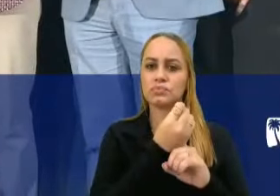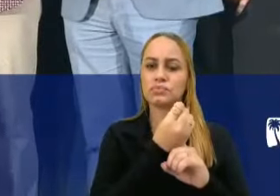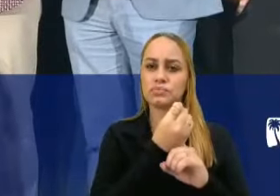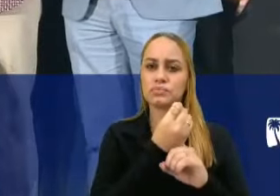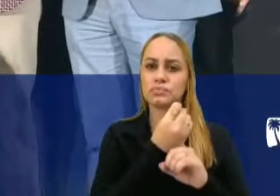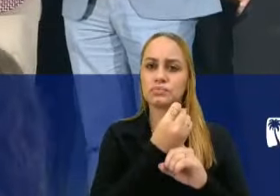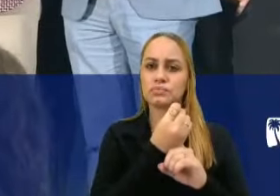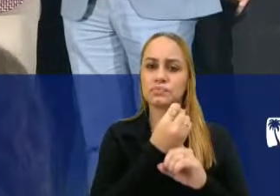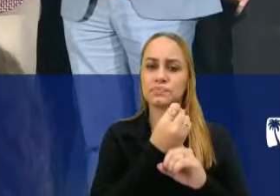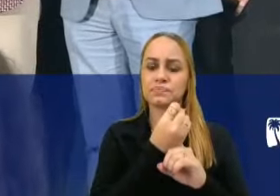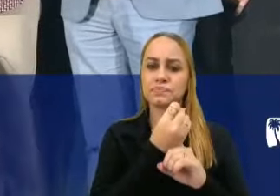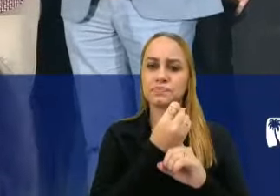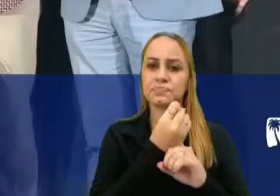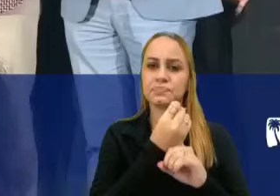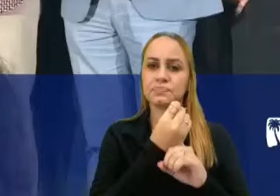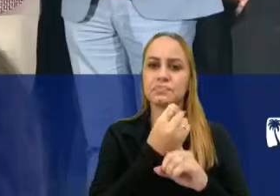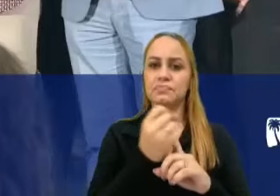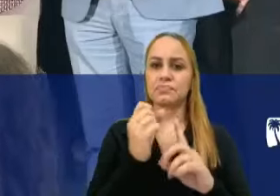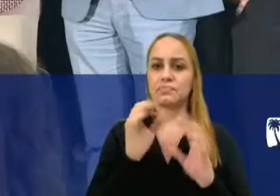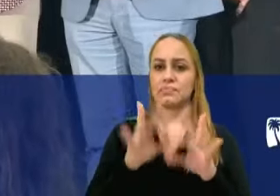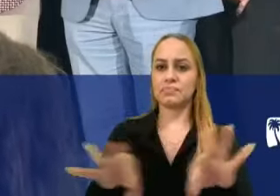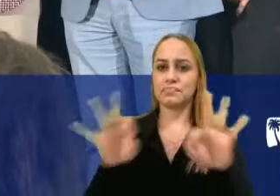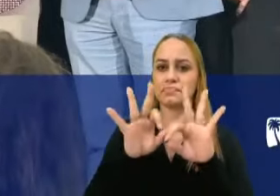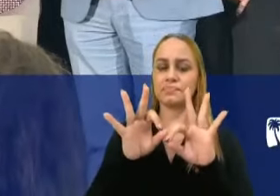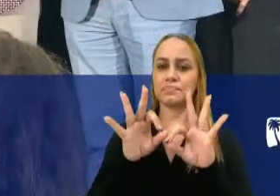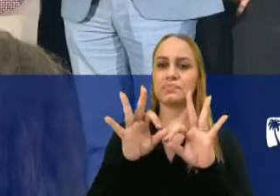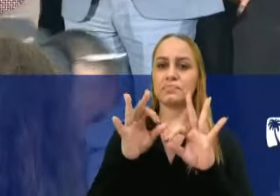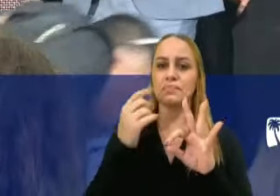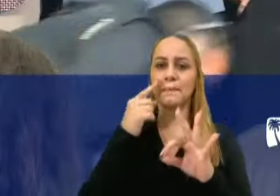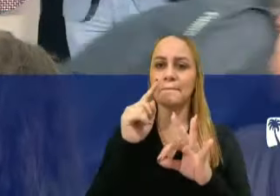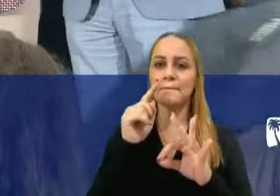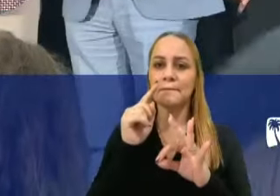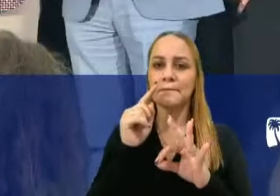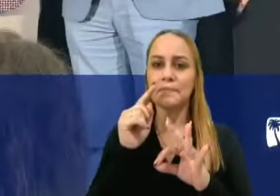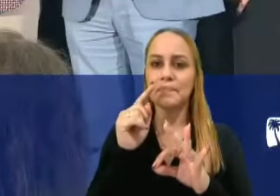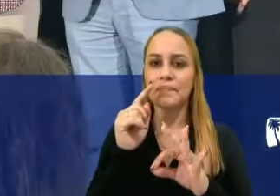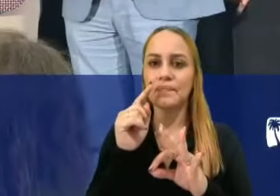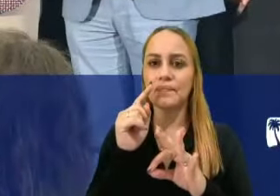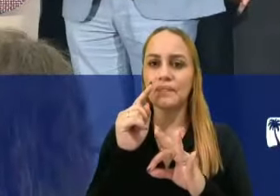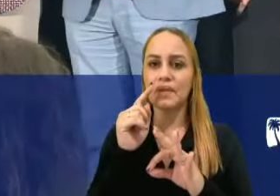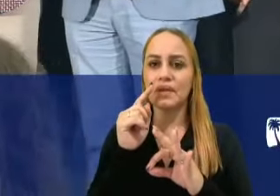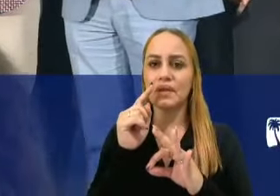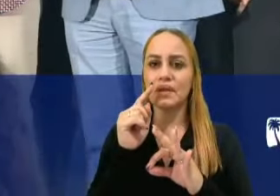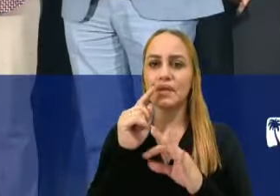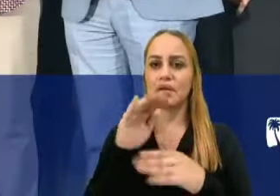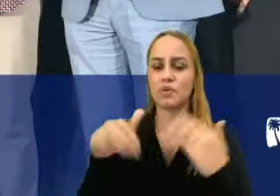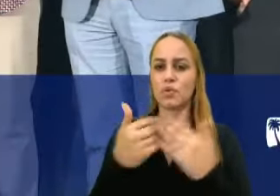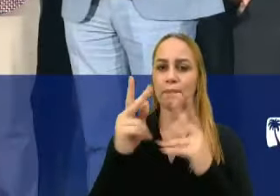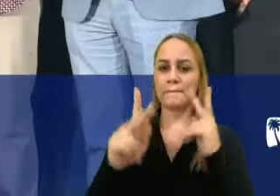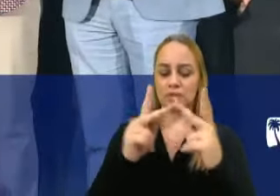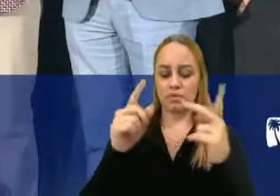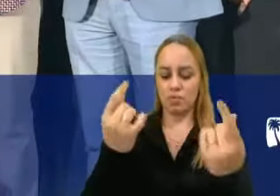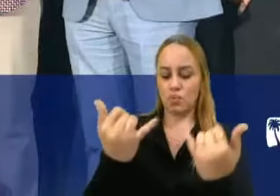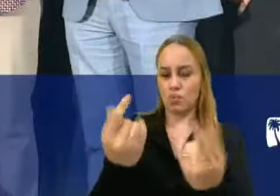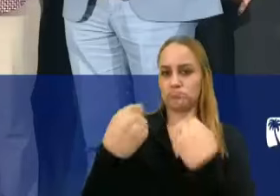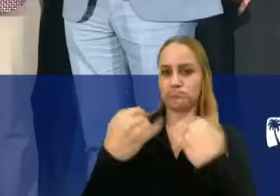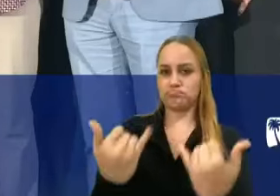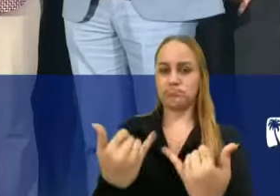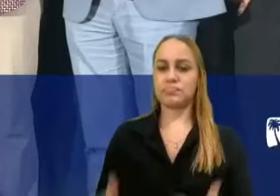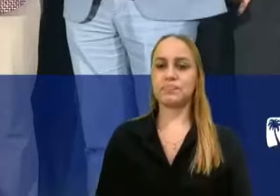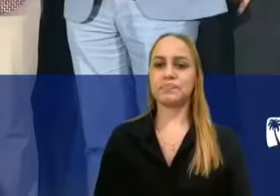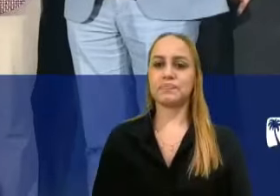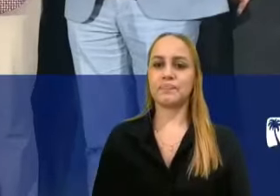como parte de ese esfuerzo hoy Contamos con un senado electo y quiero verdad anunciar las las votaciones eh